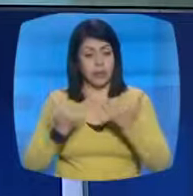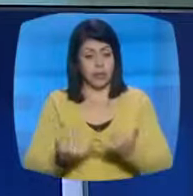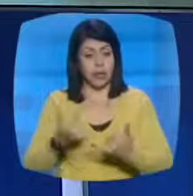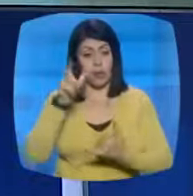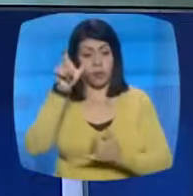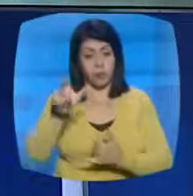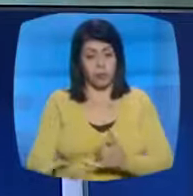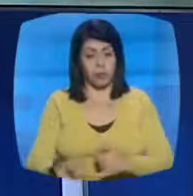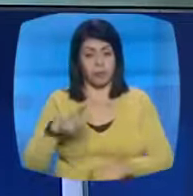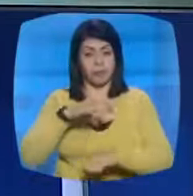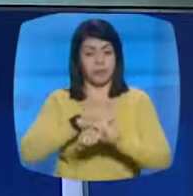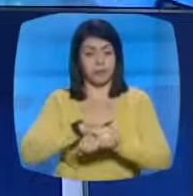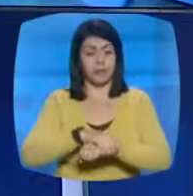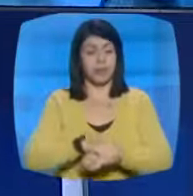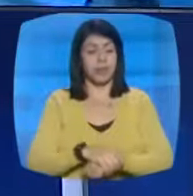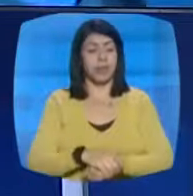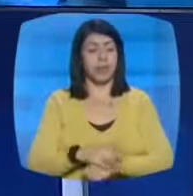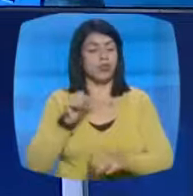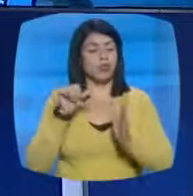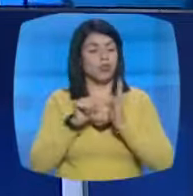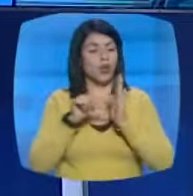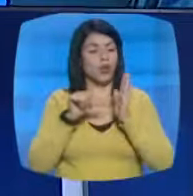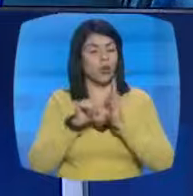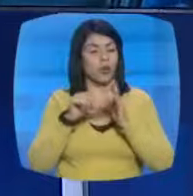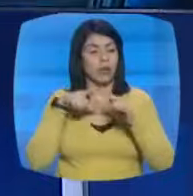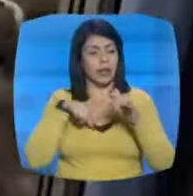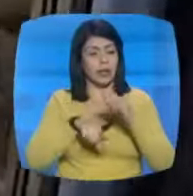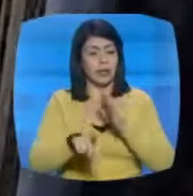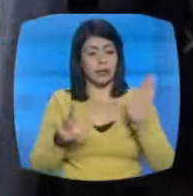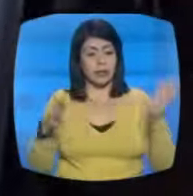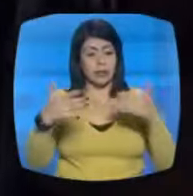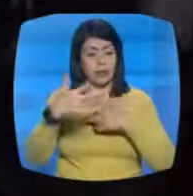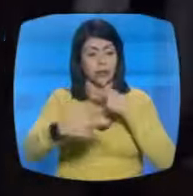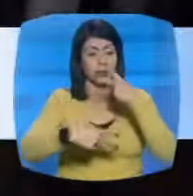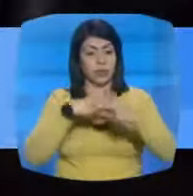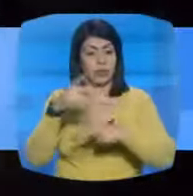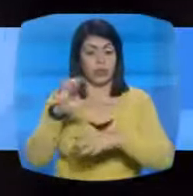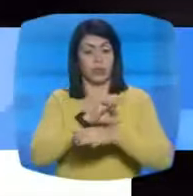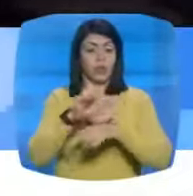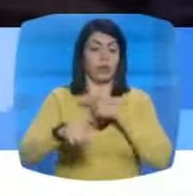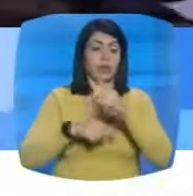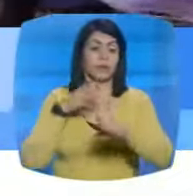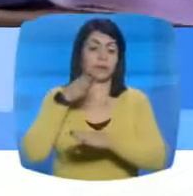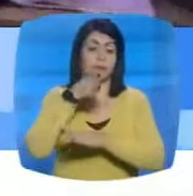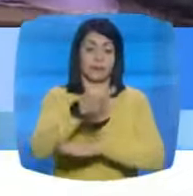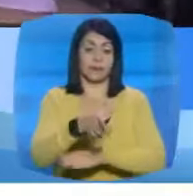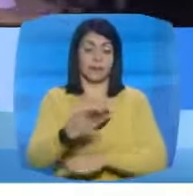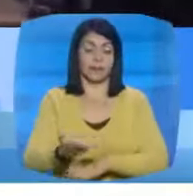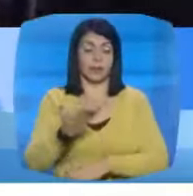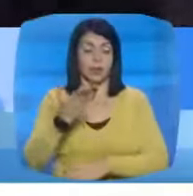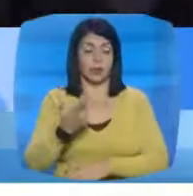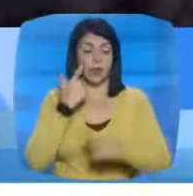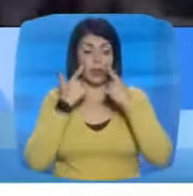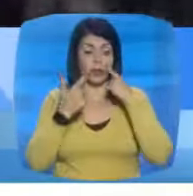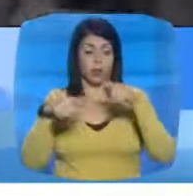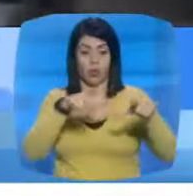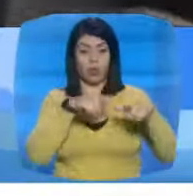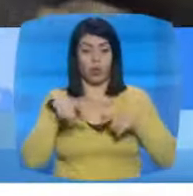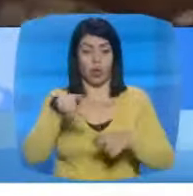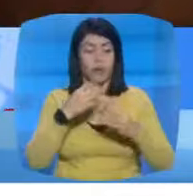una persona fue detenida. El alijo se encontraba en un contenedor procedente de Ecuador e iba dirigido a un importador que